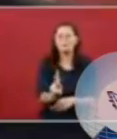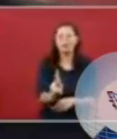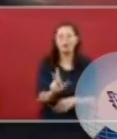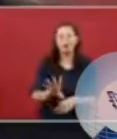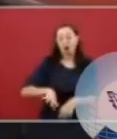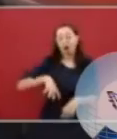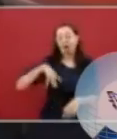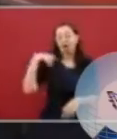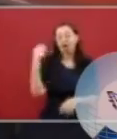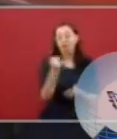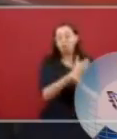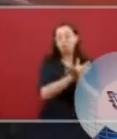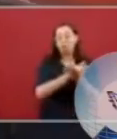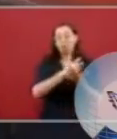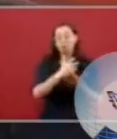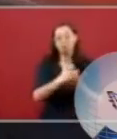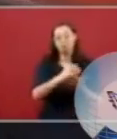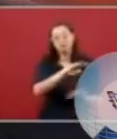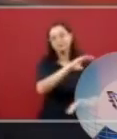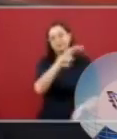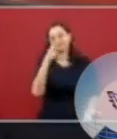abusos, excesos,